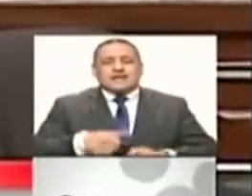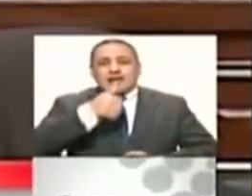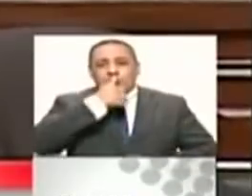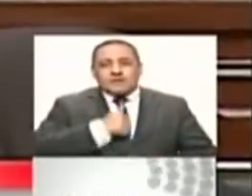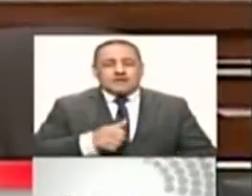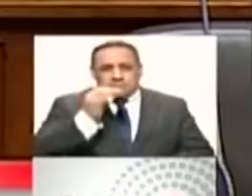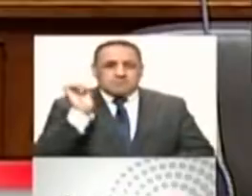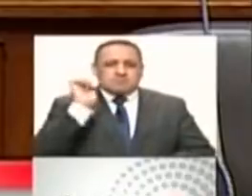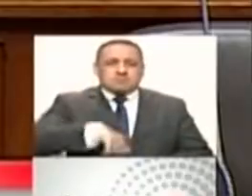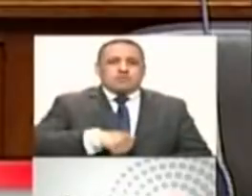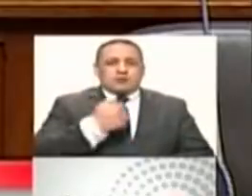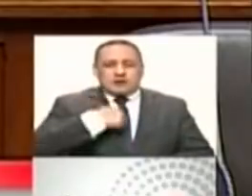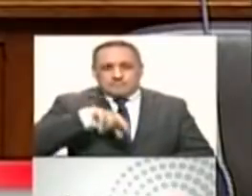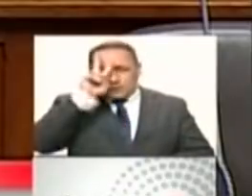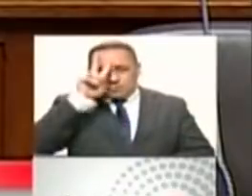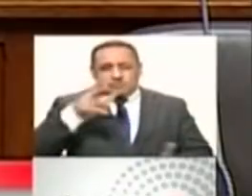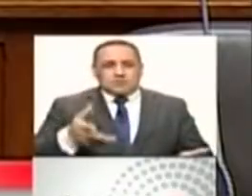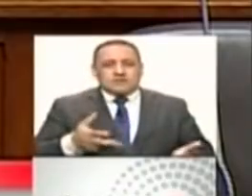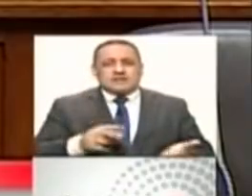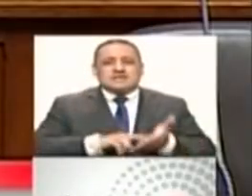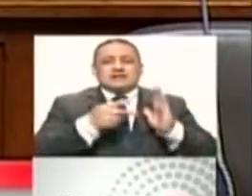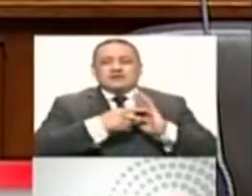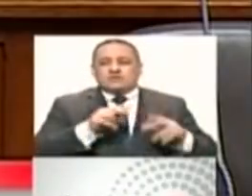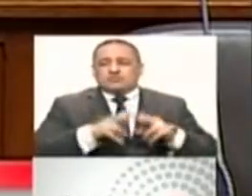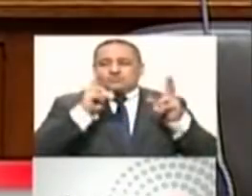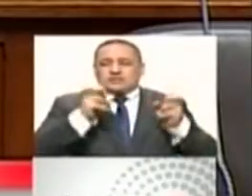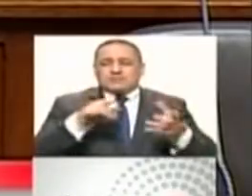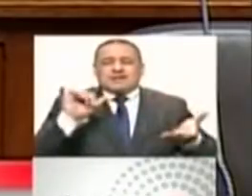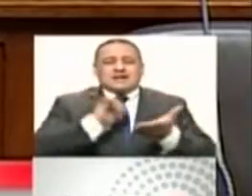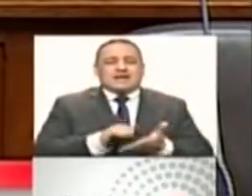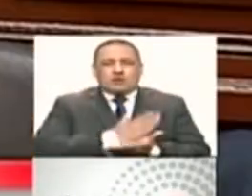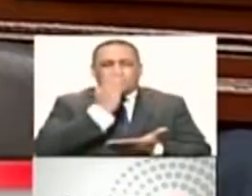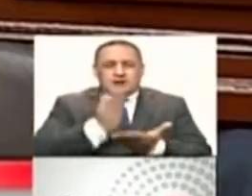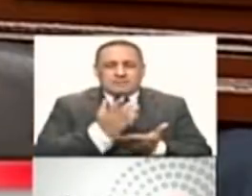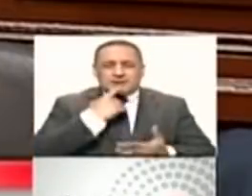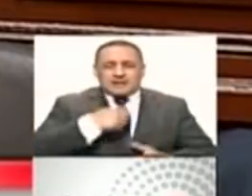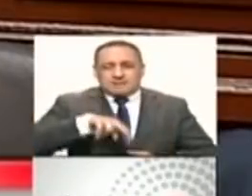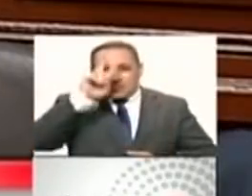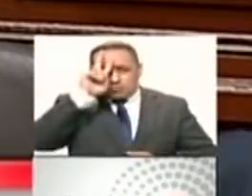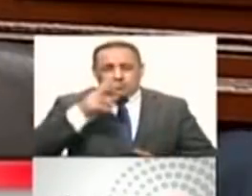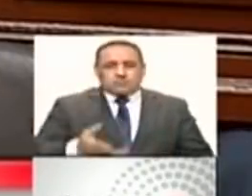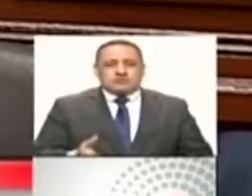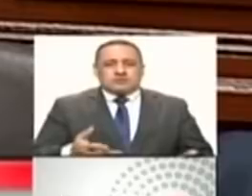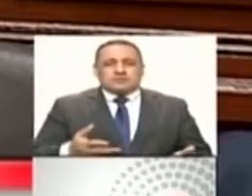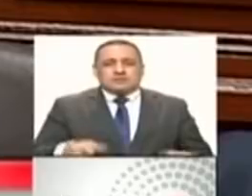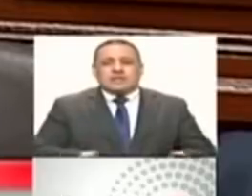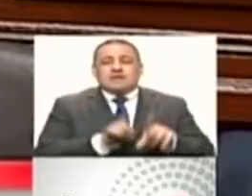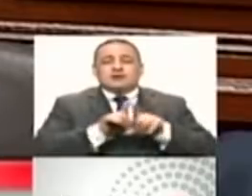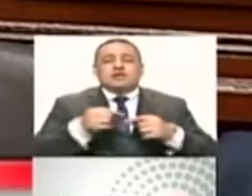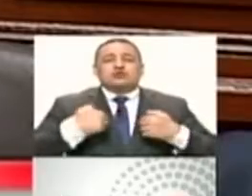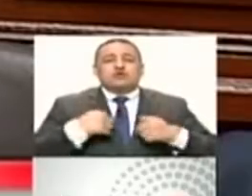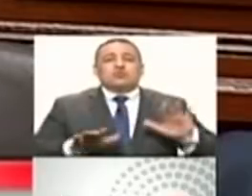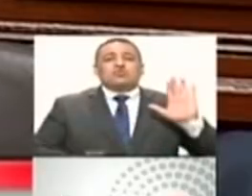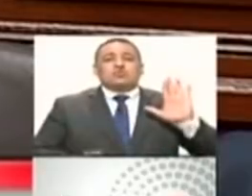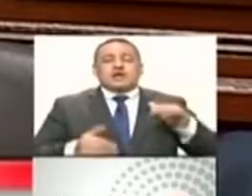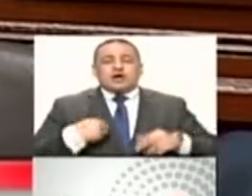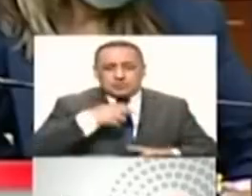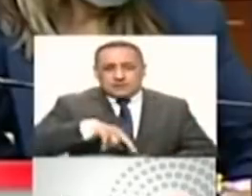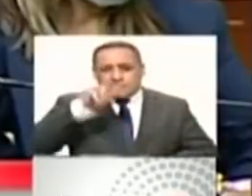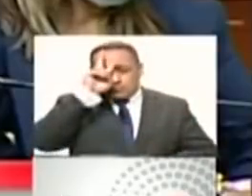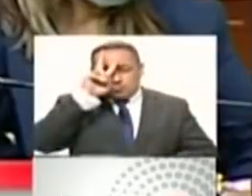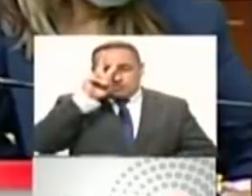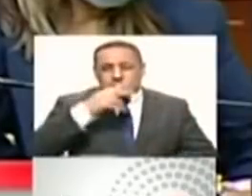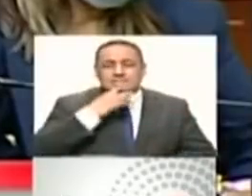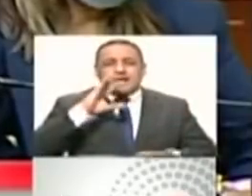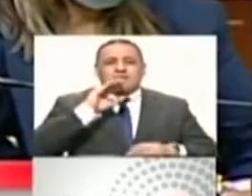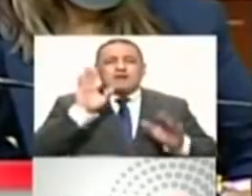ver quién. Las votaciones secretas están establecidas previamente en el reglamento para nombramientos de personas, ¿no?